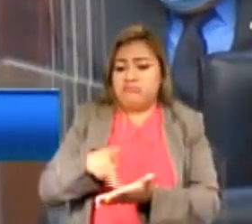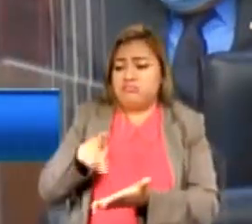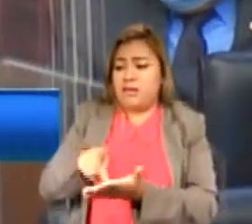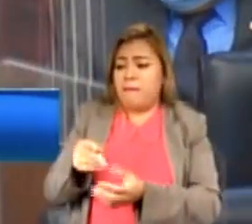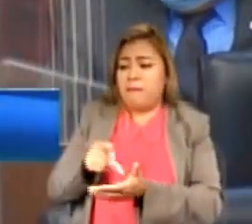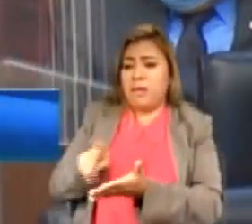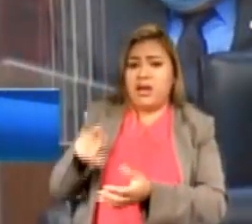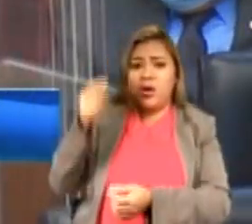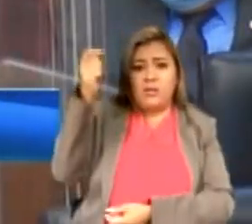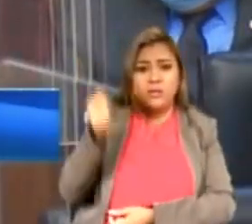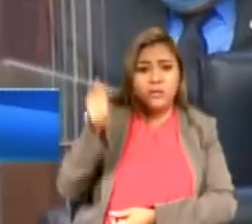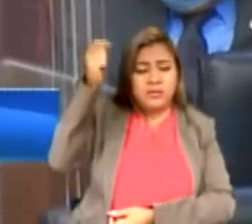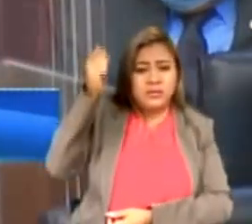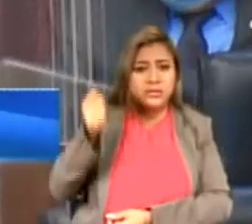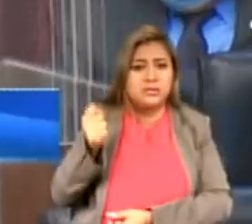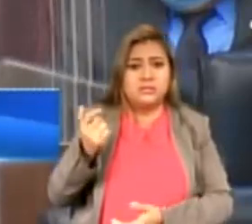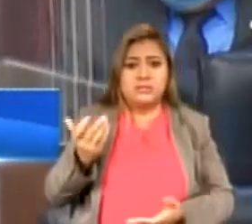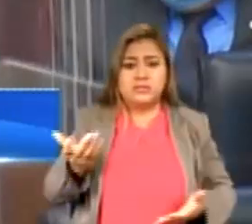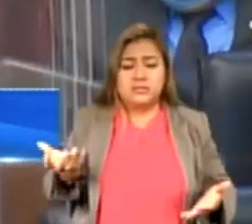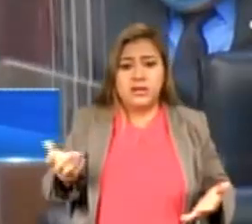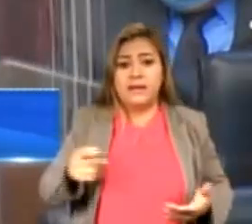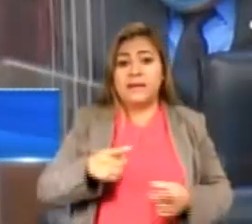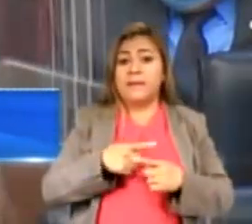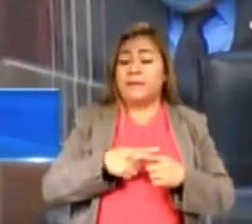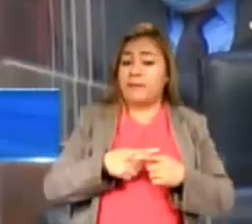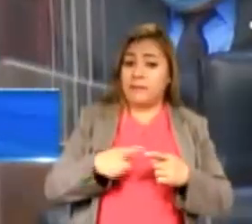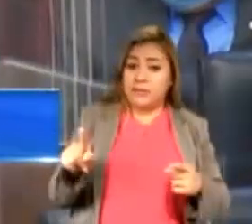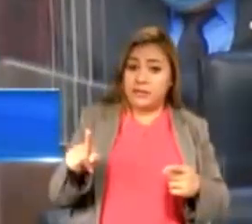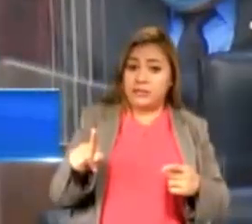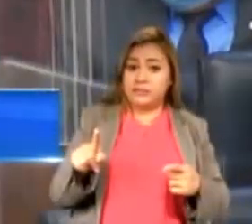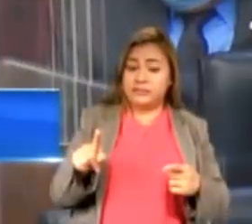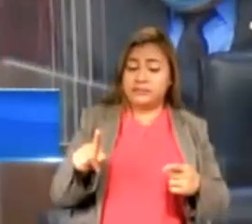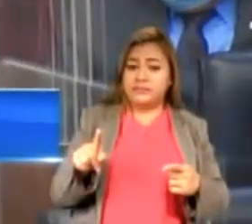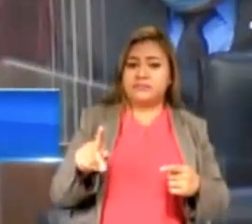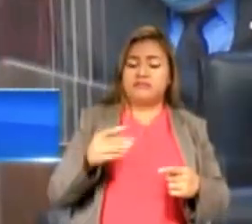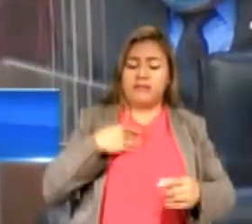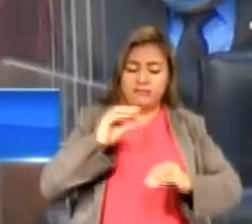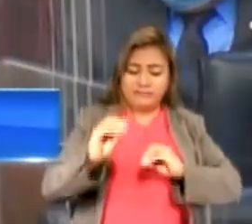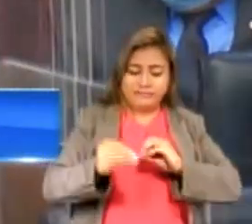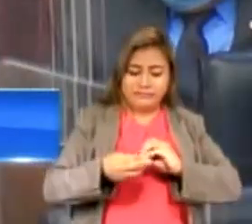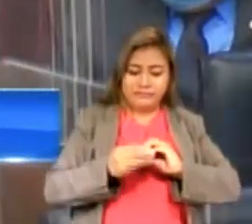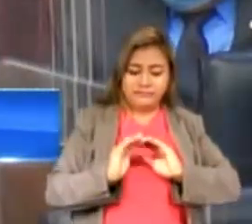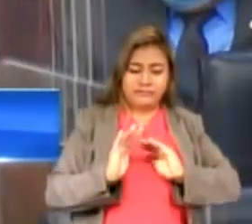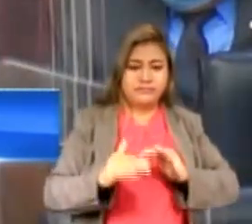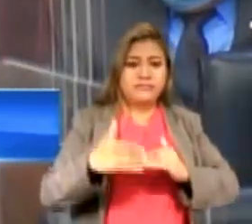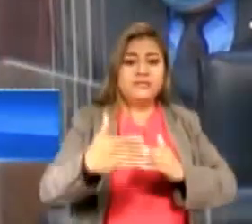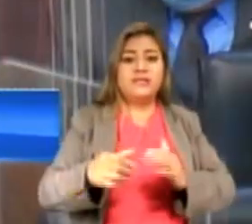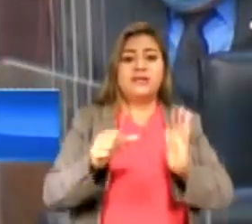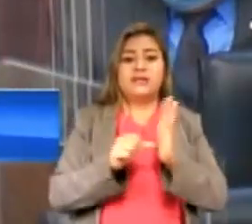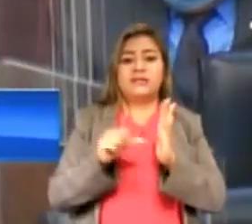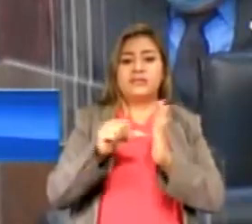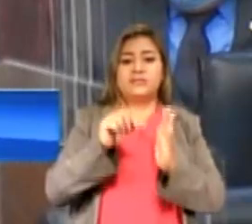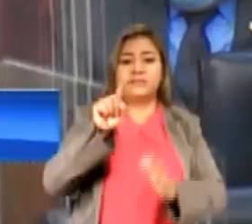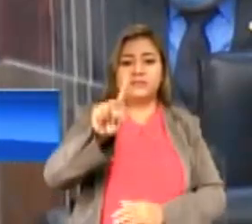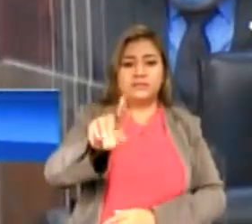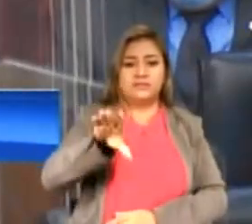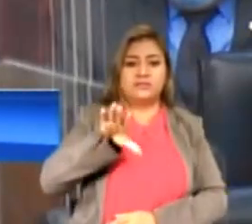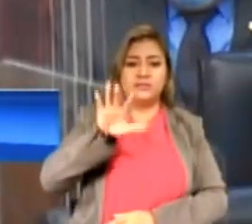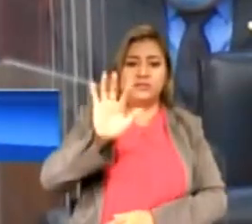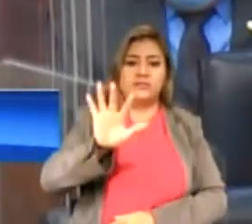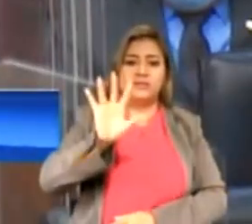pensiones. Pero voy mucho más allá. El artículo